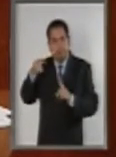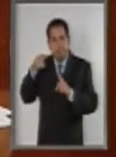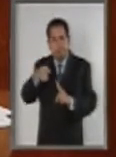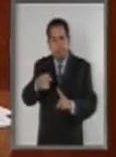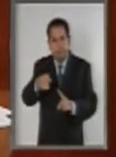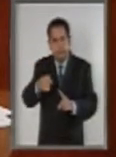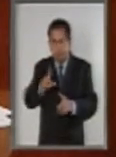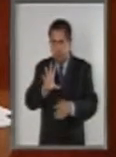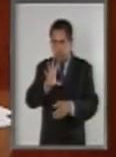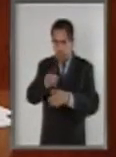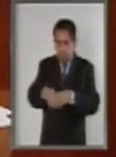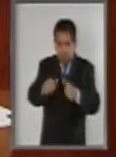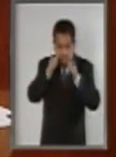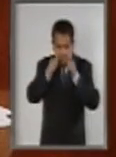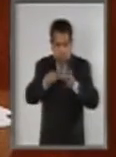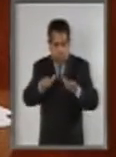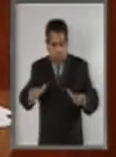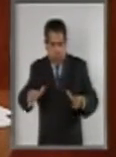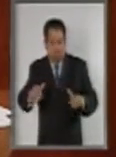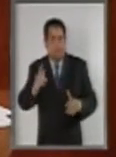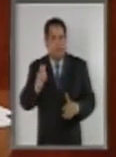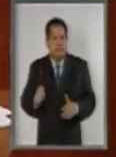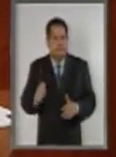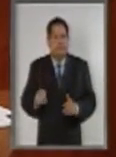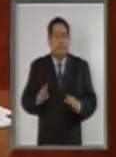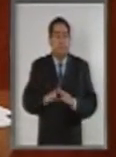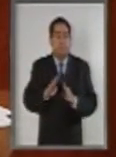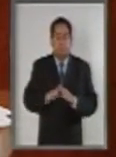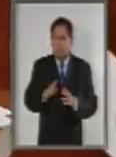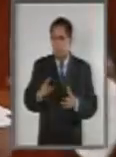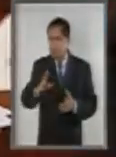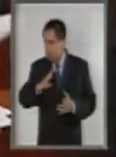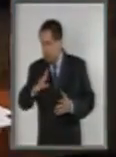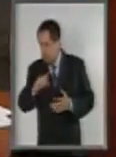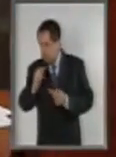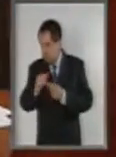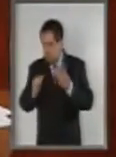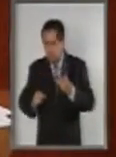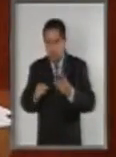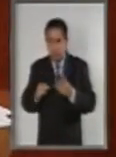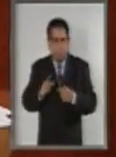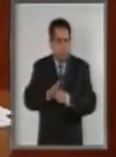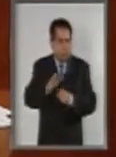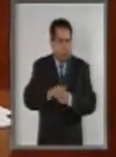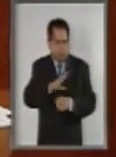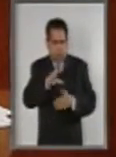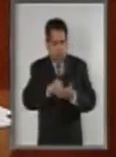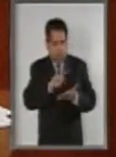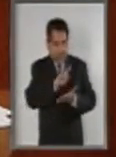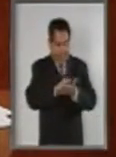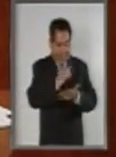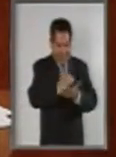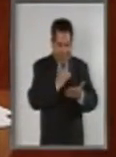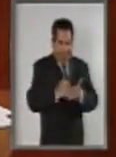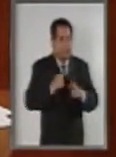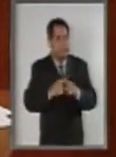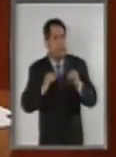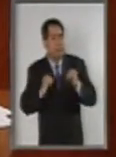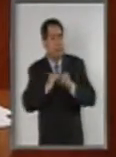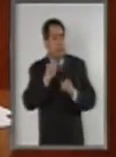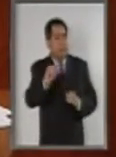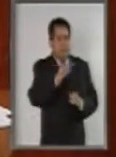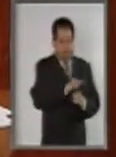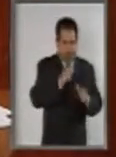de inclusión que depende en gran medida de la existencia de dispositivos legales e institucionales